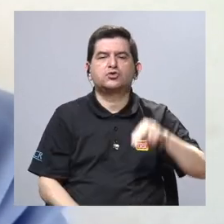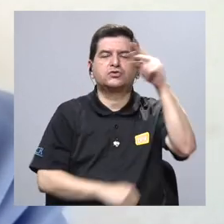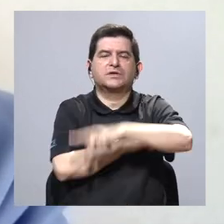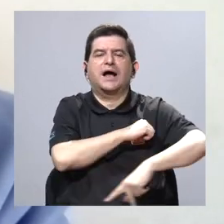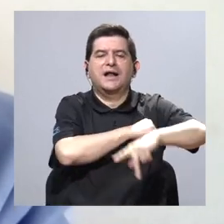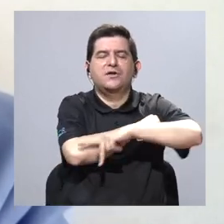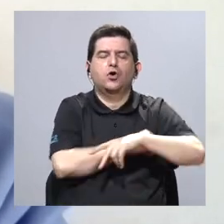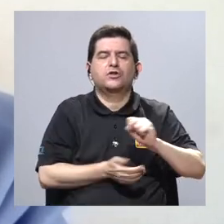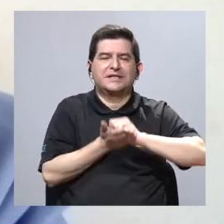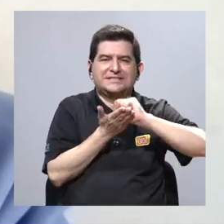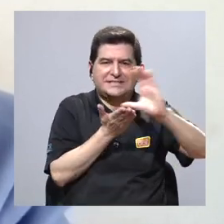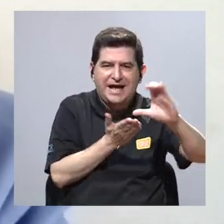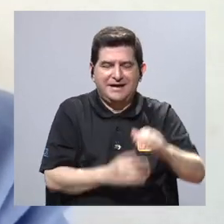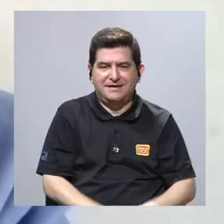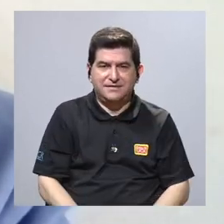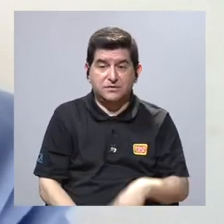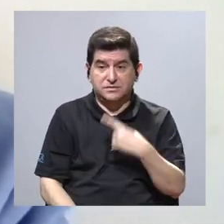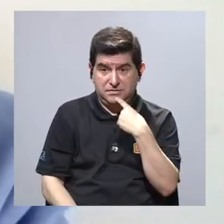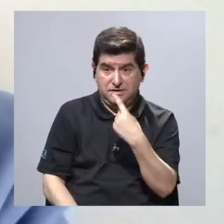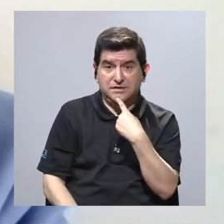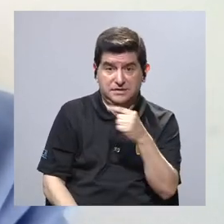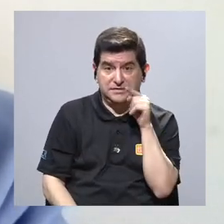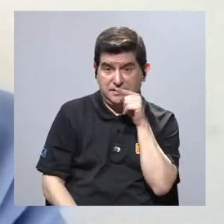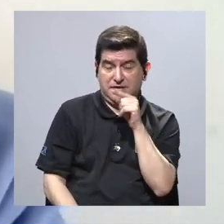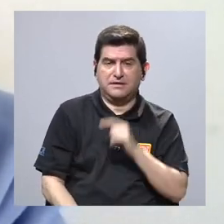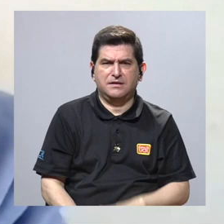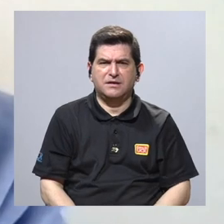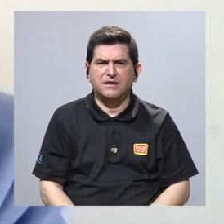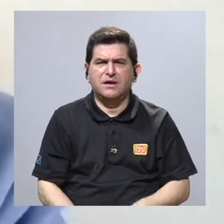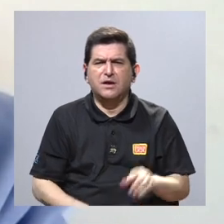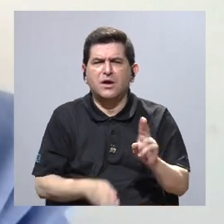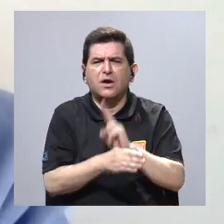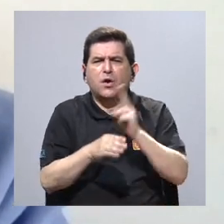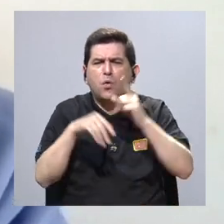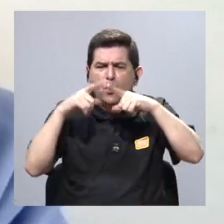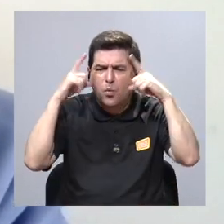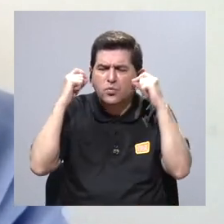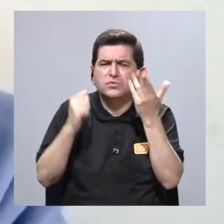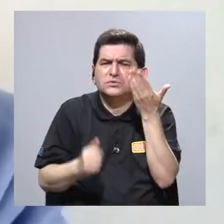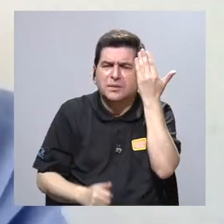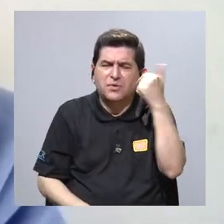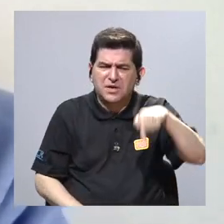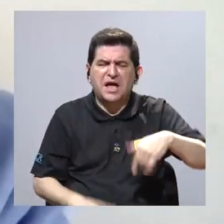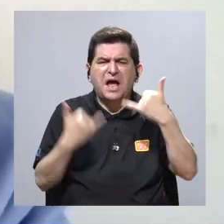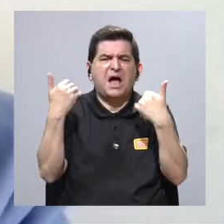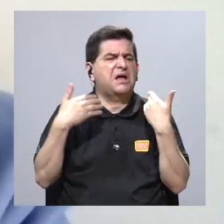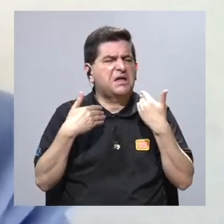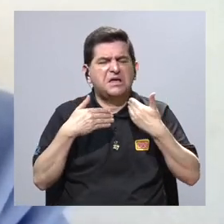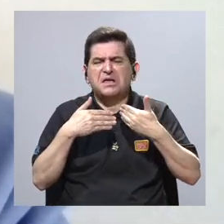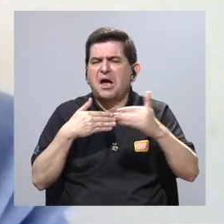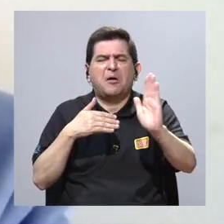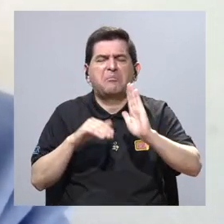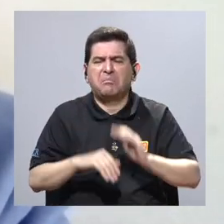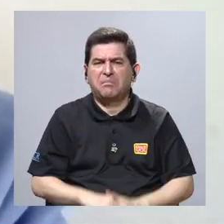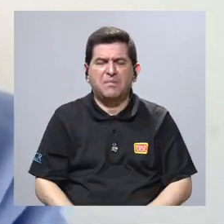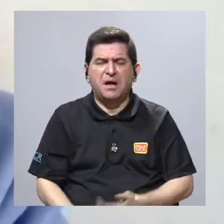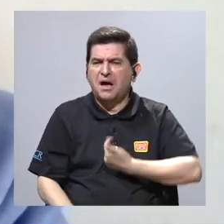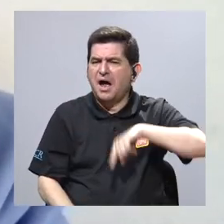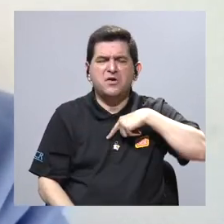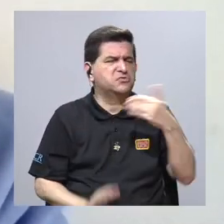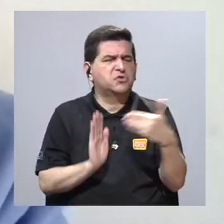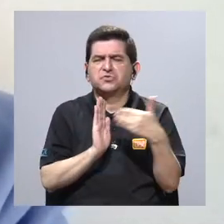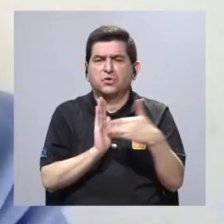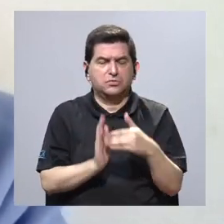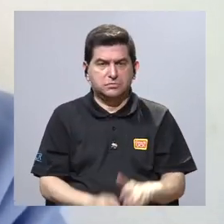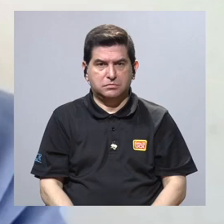al lado de San Carlos, y nos decían, ¿por qué usa mascarilla? Aquí ya pasó, a nosotros ya no nos va a dar.